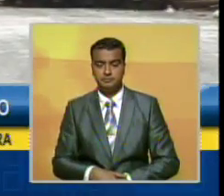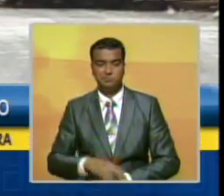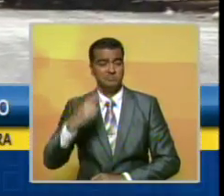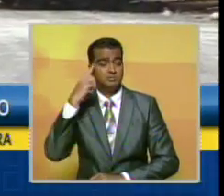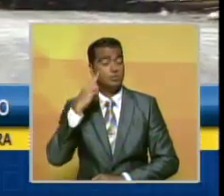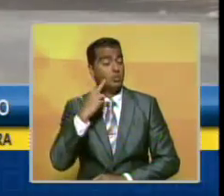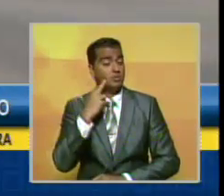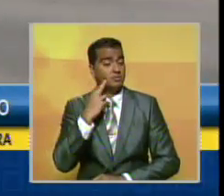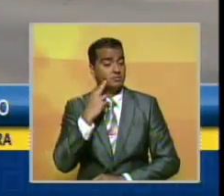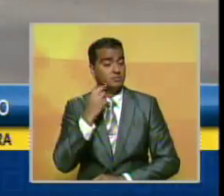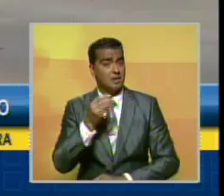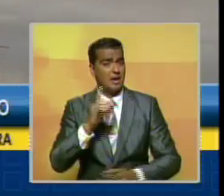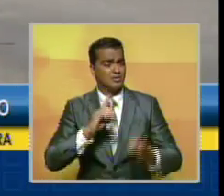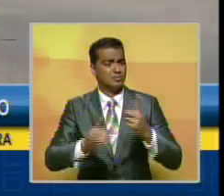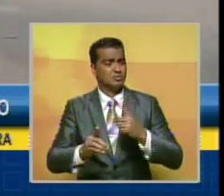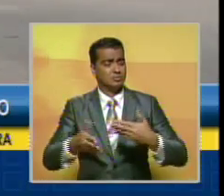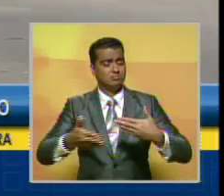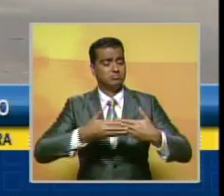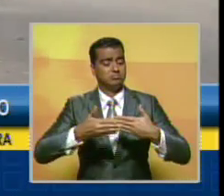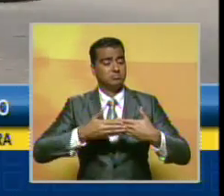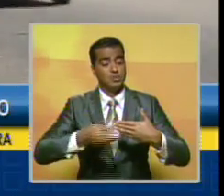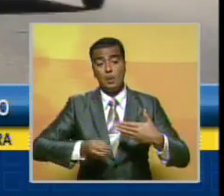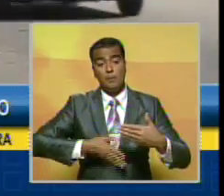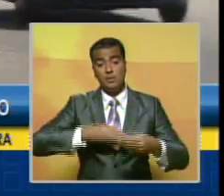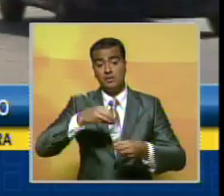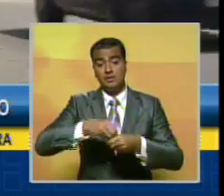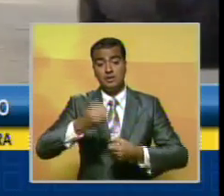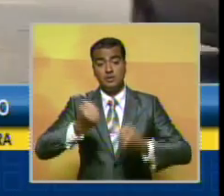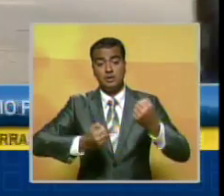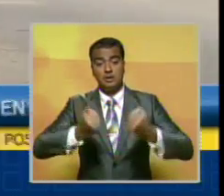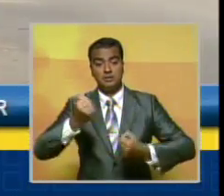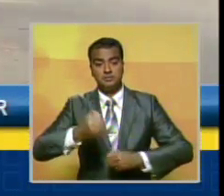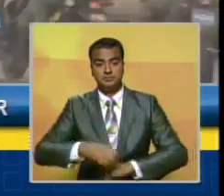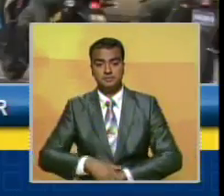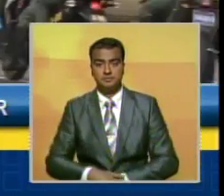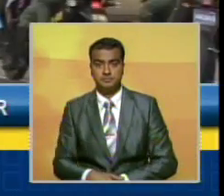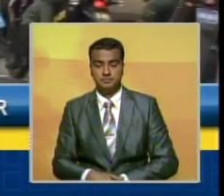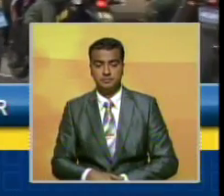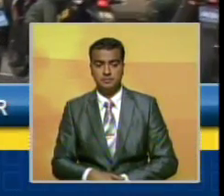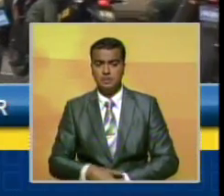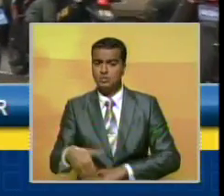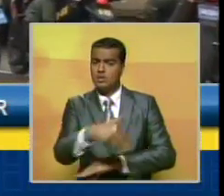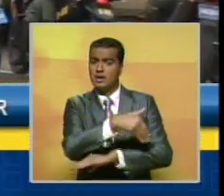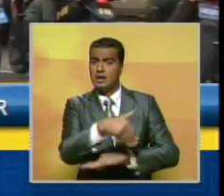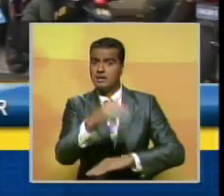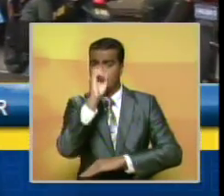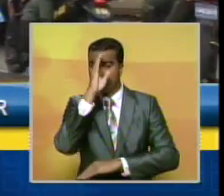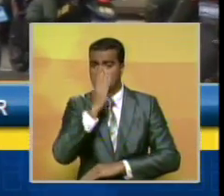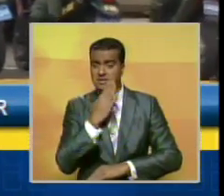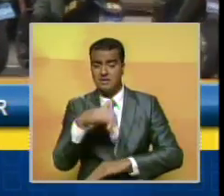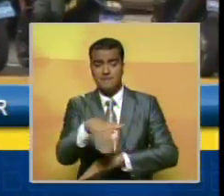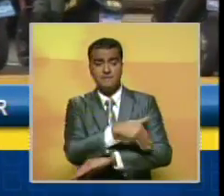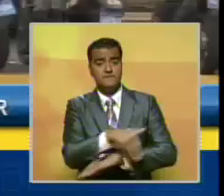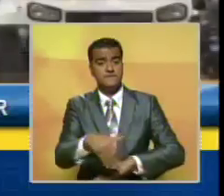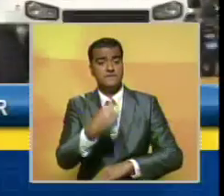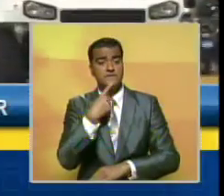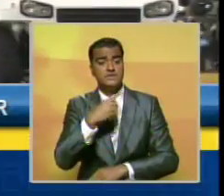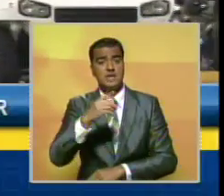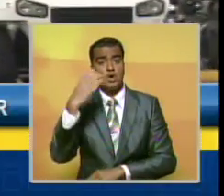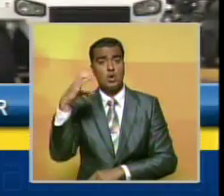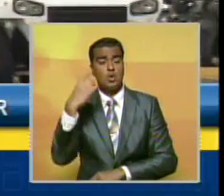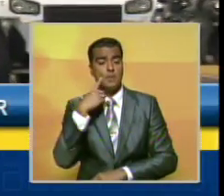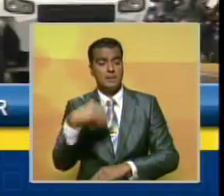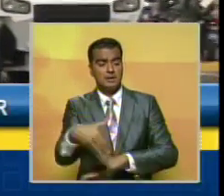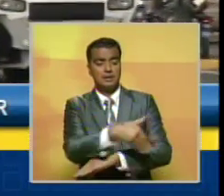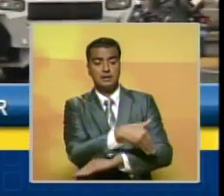Bolívar aún se encuentran algunos obstáculos en la vía. En Villa Colombia y Villa Brasil algunas calles fueron despejadas en horas de la mañana.